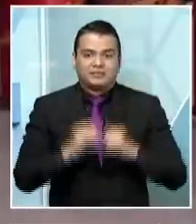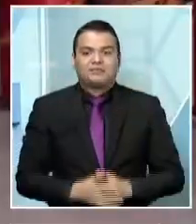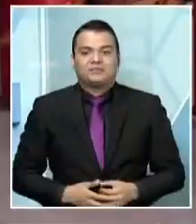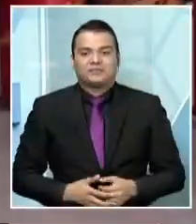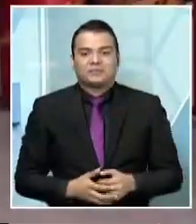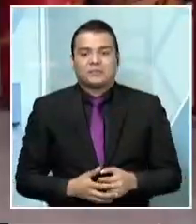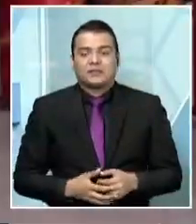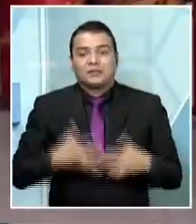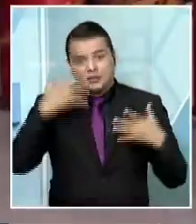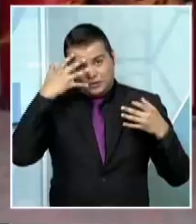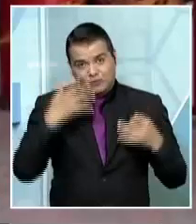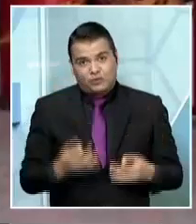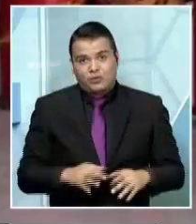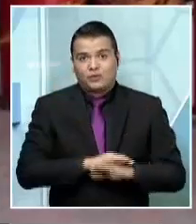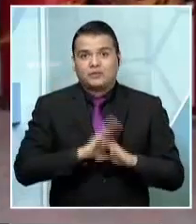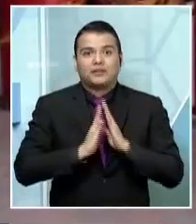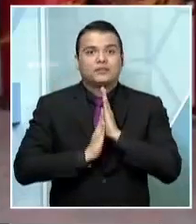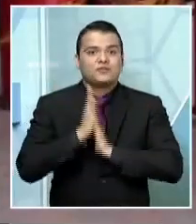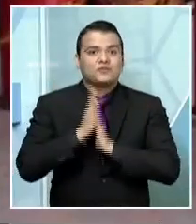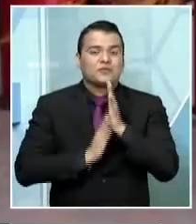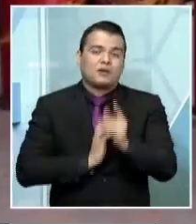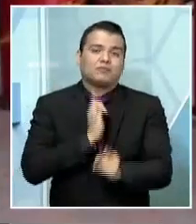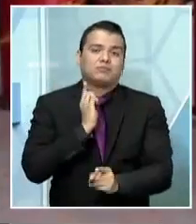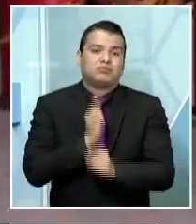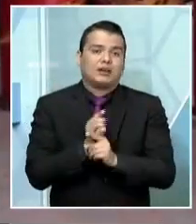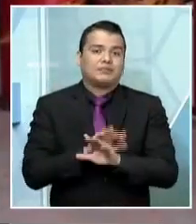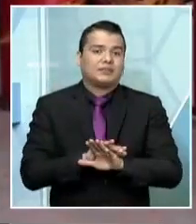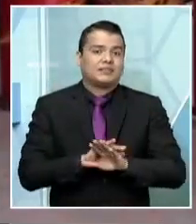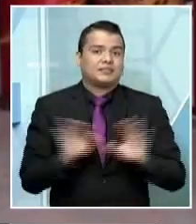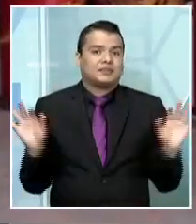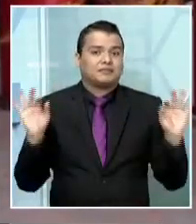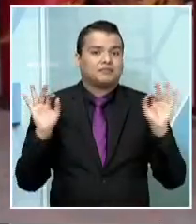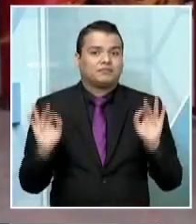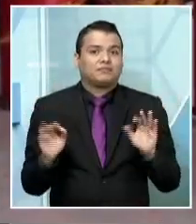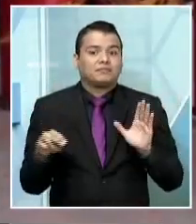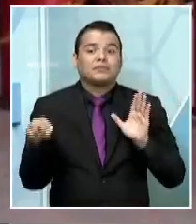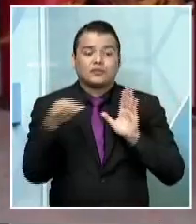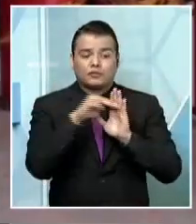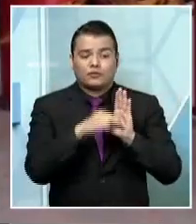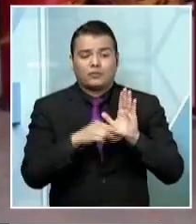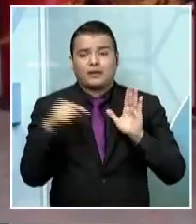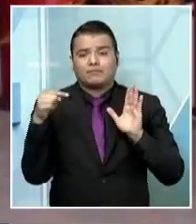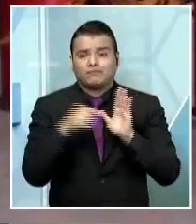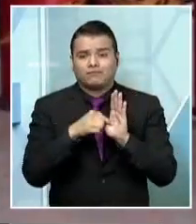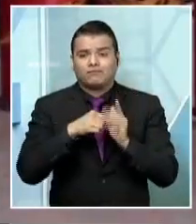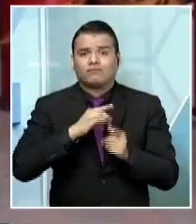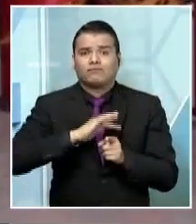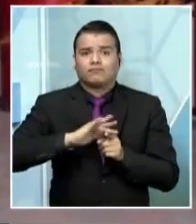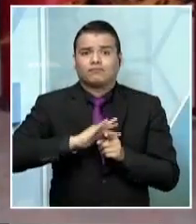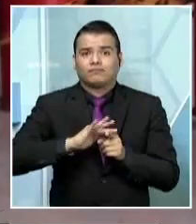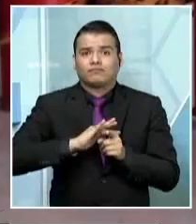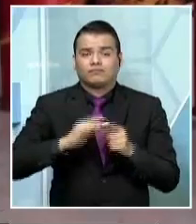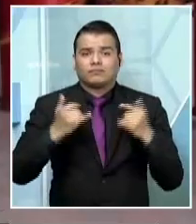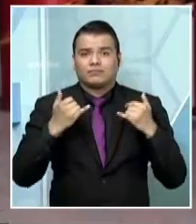sí se cumplieron todas las expectativas debido a que se llevó a cabo todos los protocolos exigidos por las